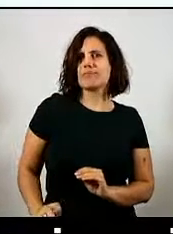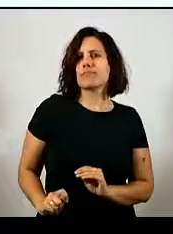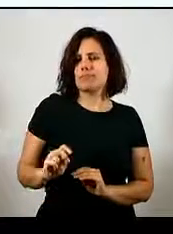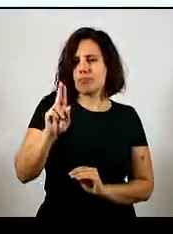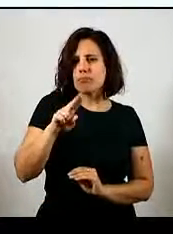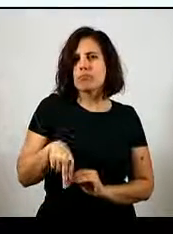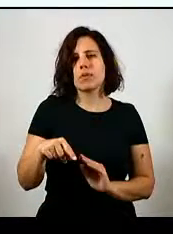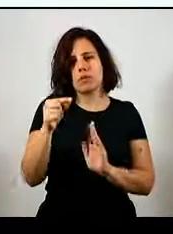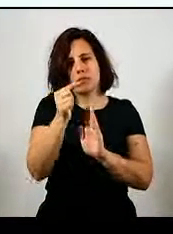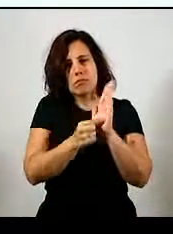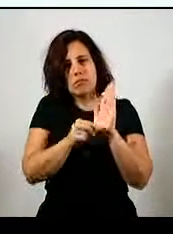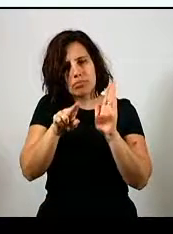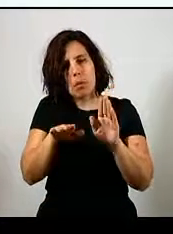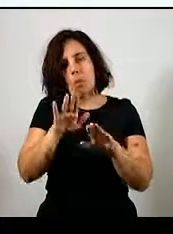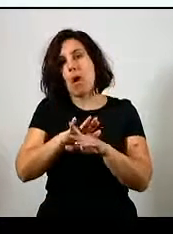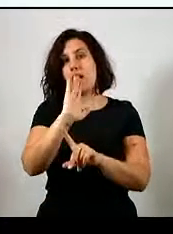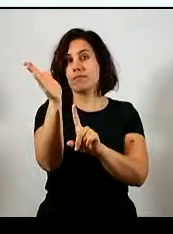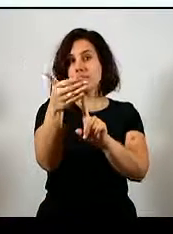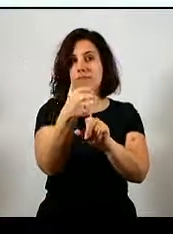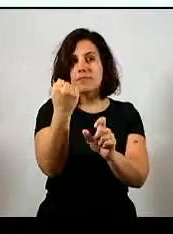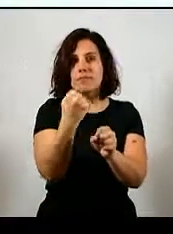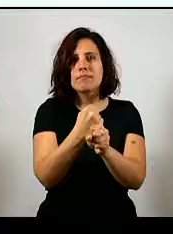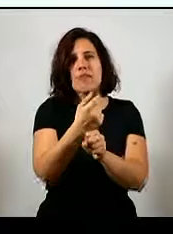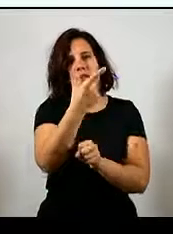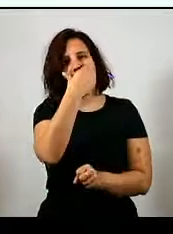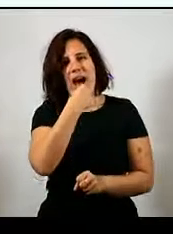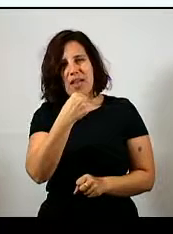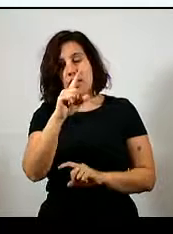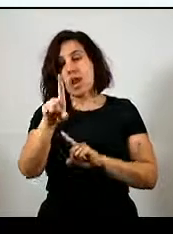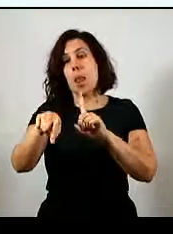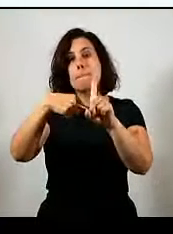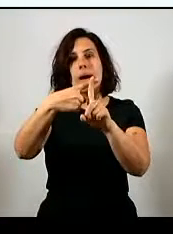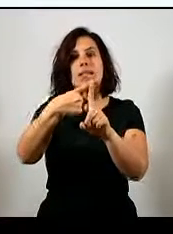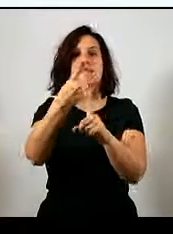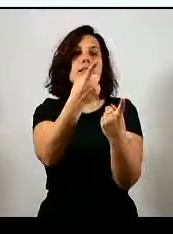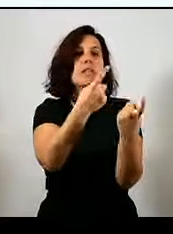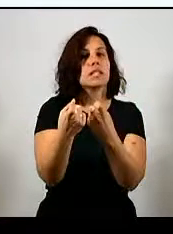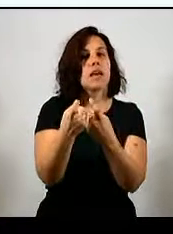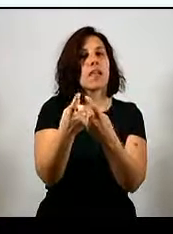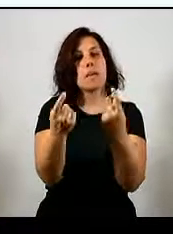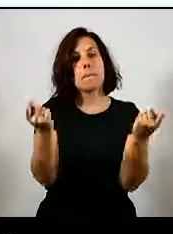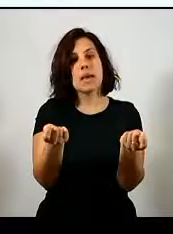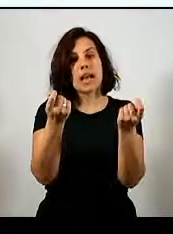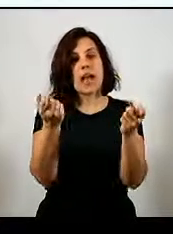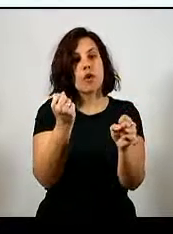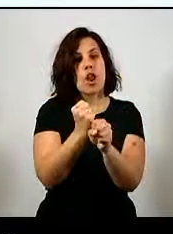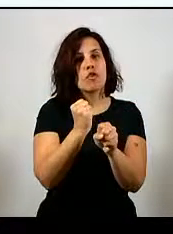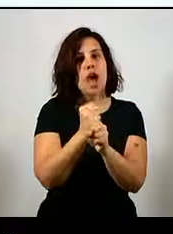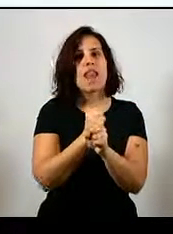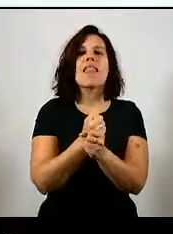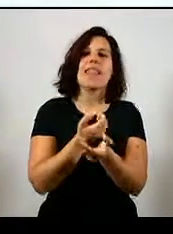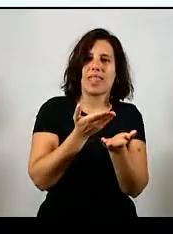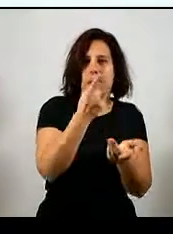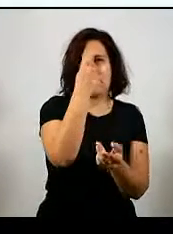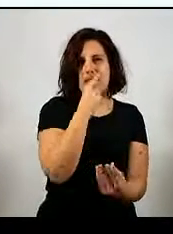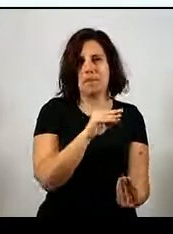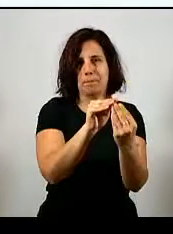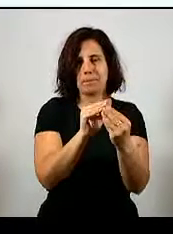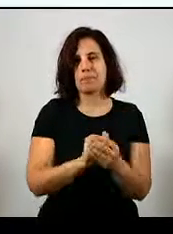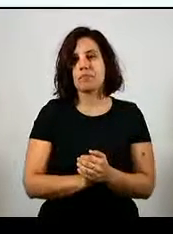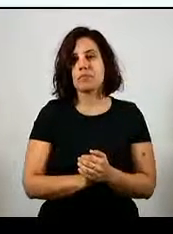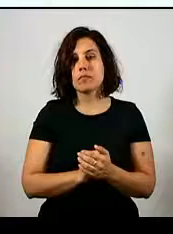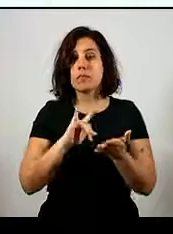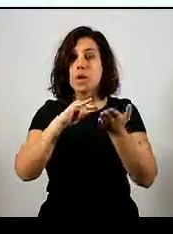y facilitar su inserción laboral y responder a las necesidades del mercado. Los proyectos del programa de formación y